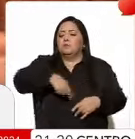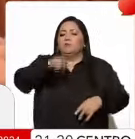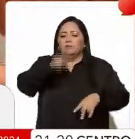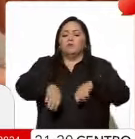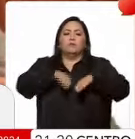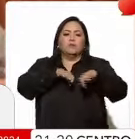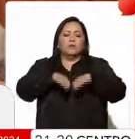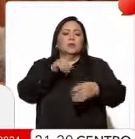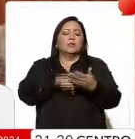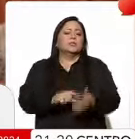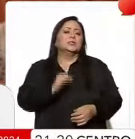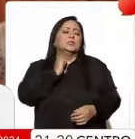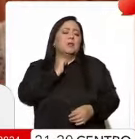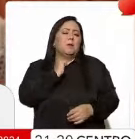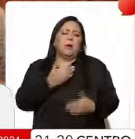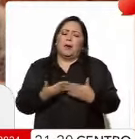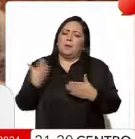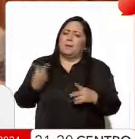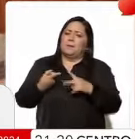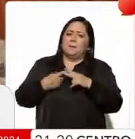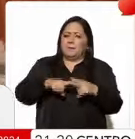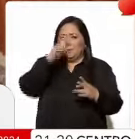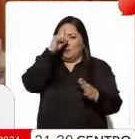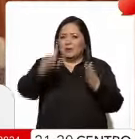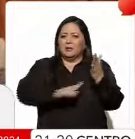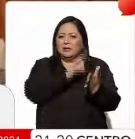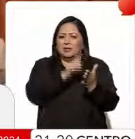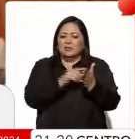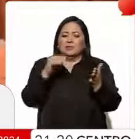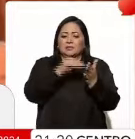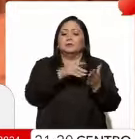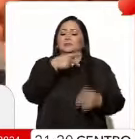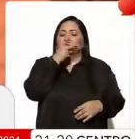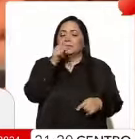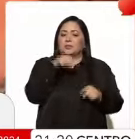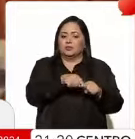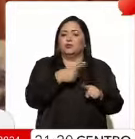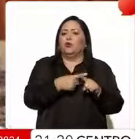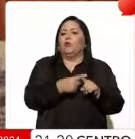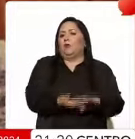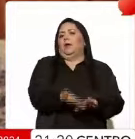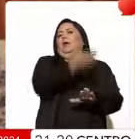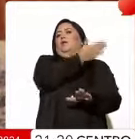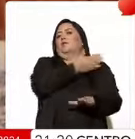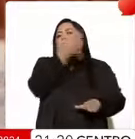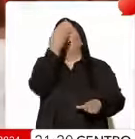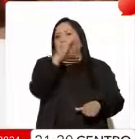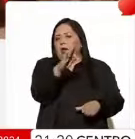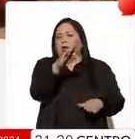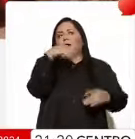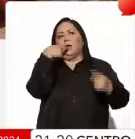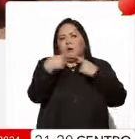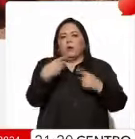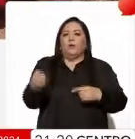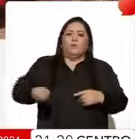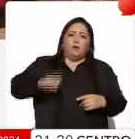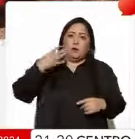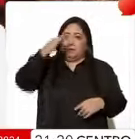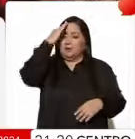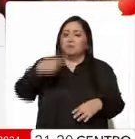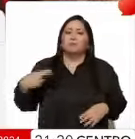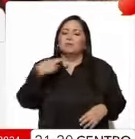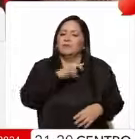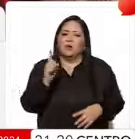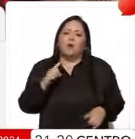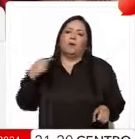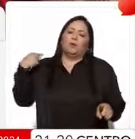trabajado en el Senado desde un principio en esta reforma. Hay que señalar que esta reforma viene desde febrero, la discusión, los foros, porque parte